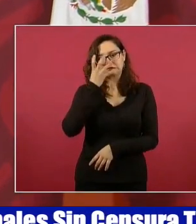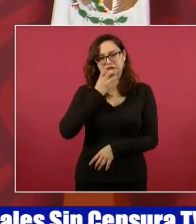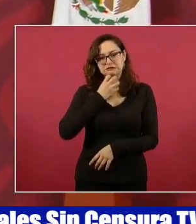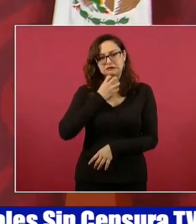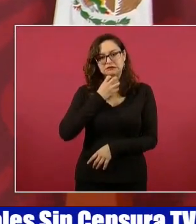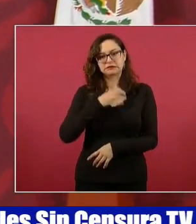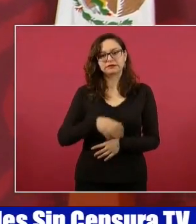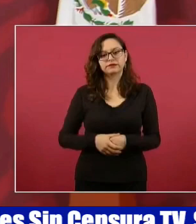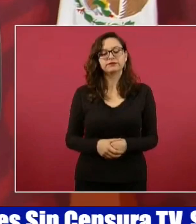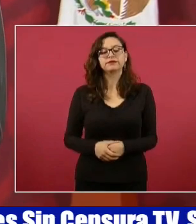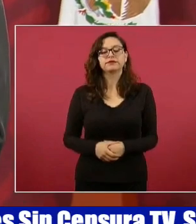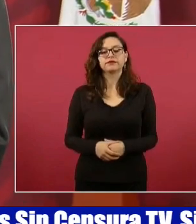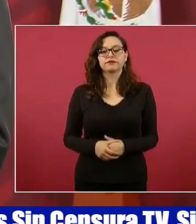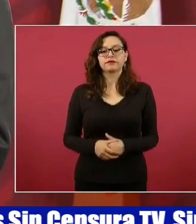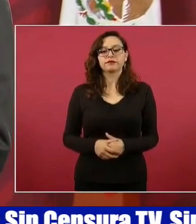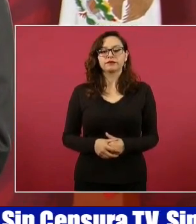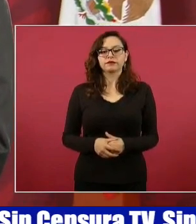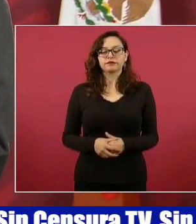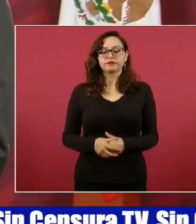Está ya